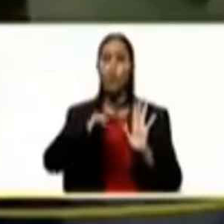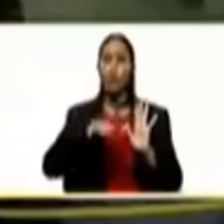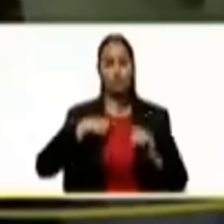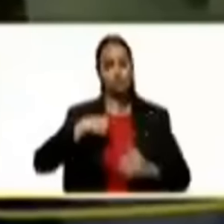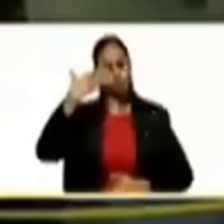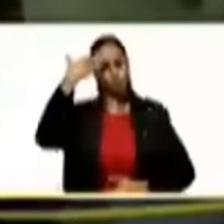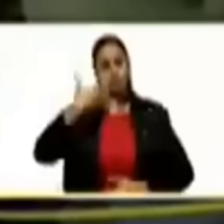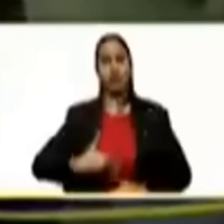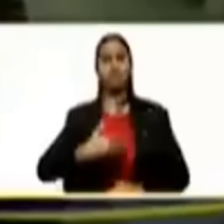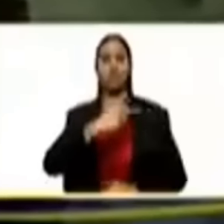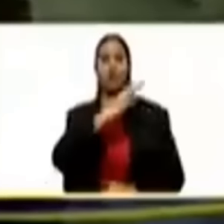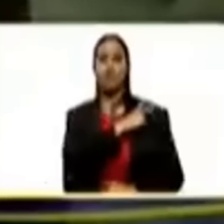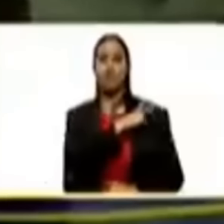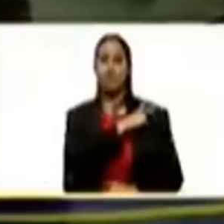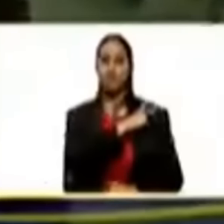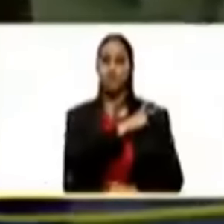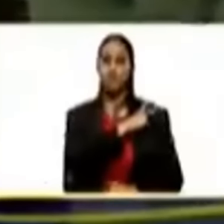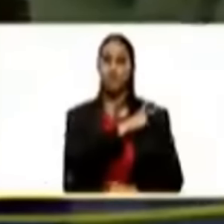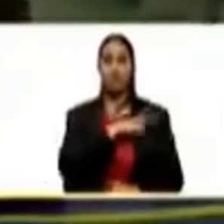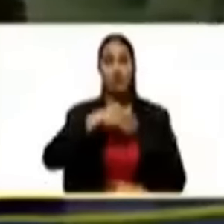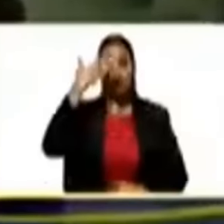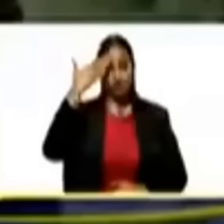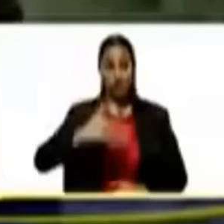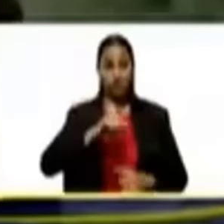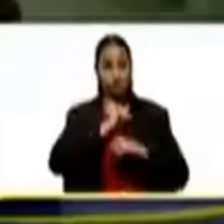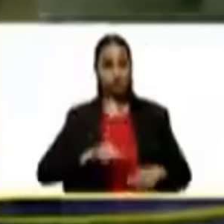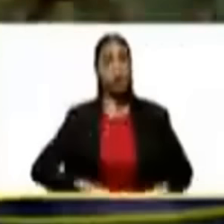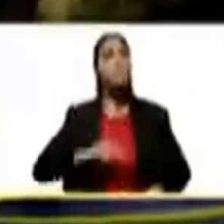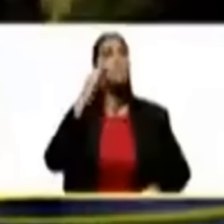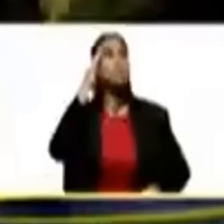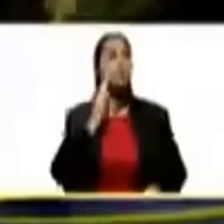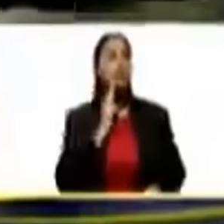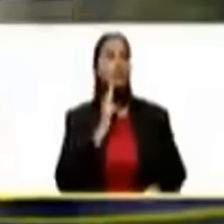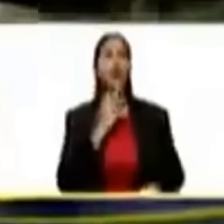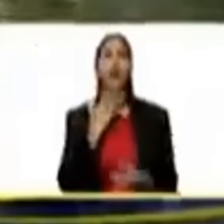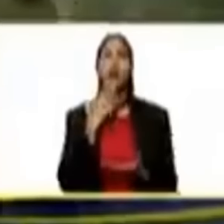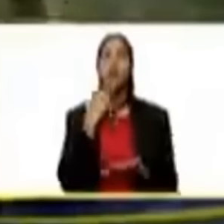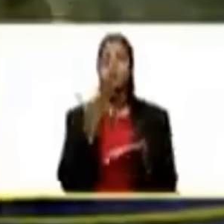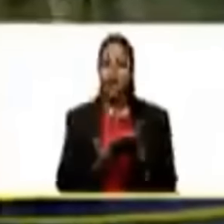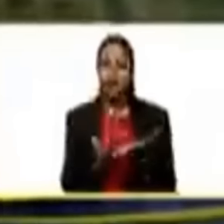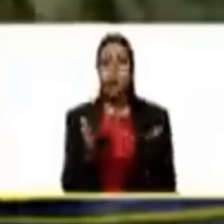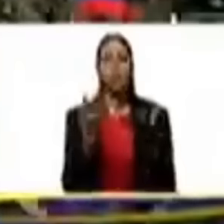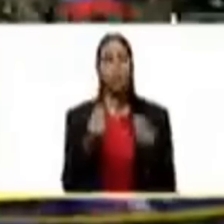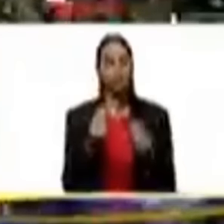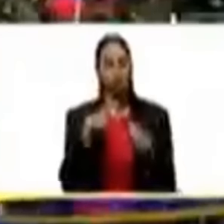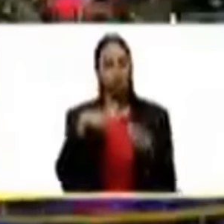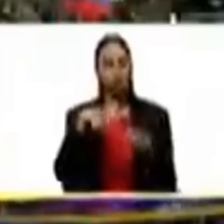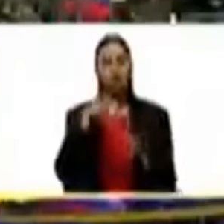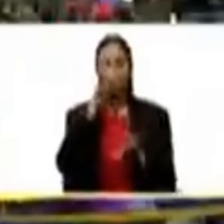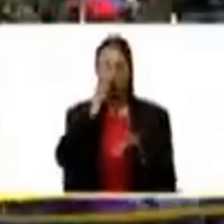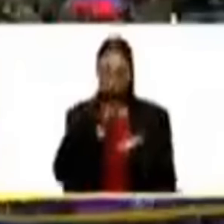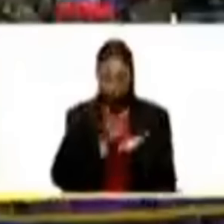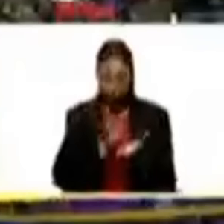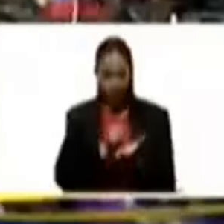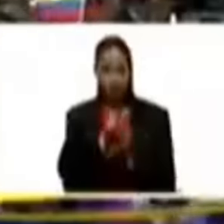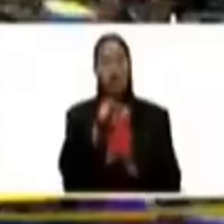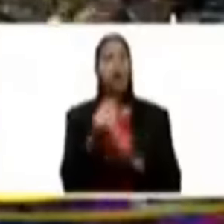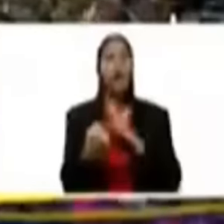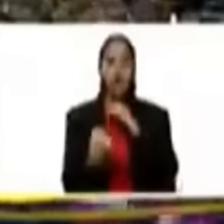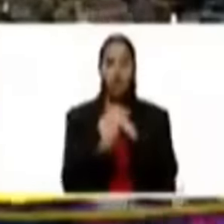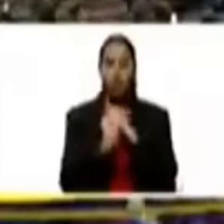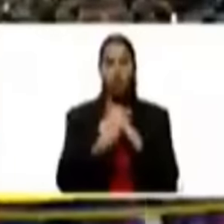jefe de la Fuerza Armada Nacional Bolivariana, gracias por tanta lealtad, gracias por tanto apoyo de